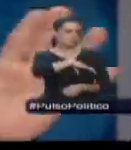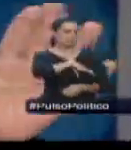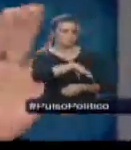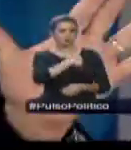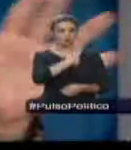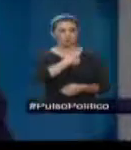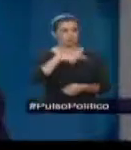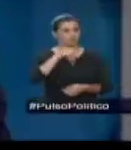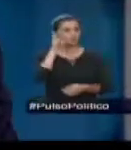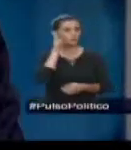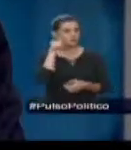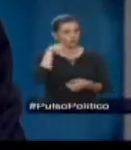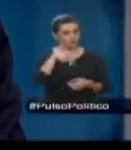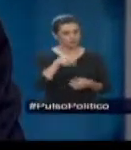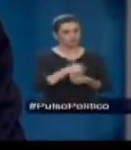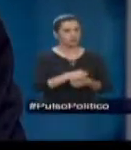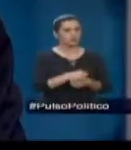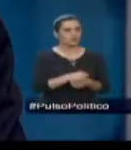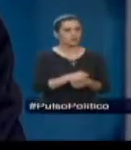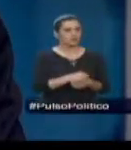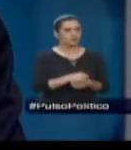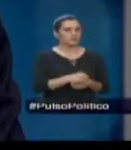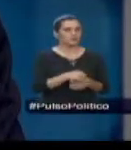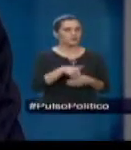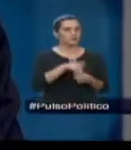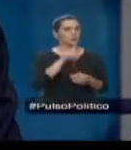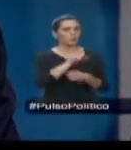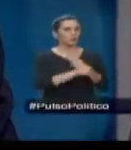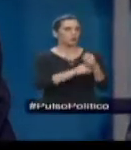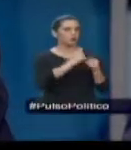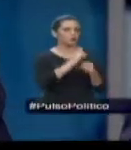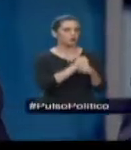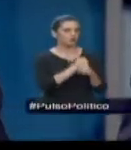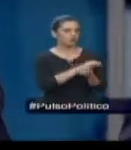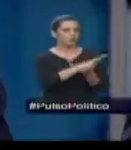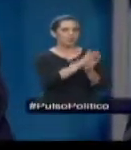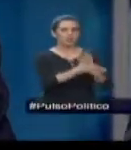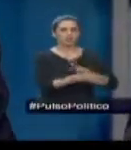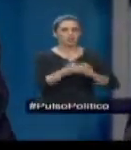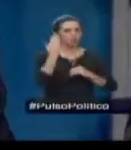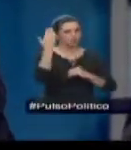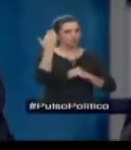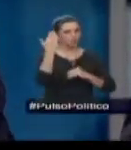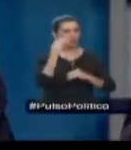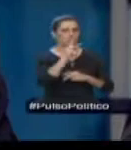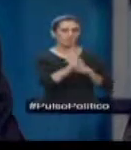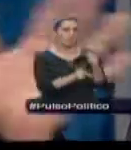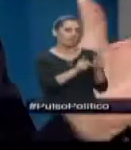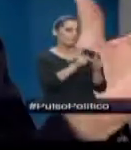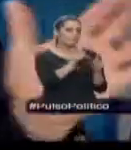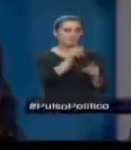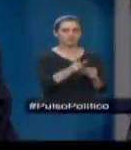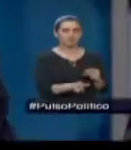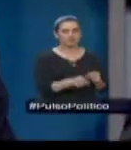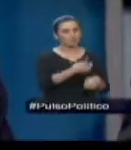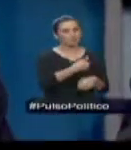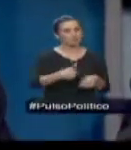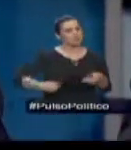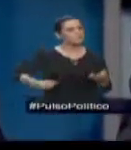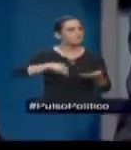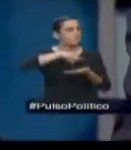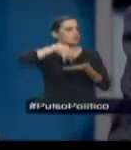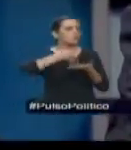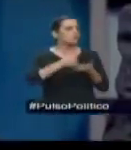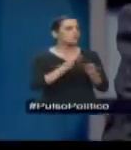uno escuchado en este debate a lo largo de un año no he escuchado a ningún alcalde a ningún prefecto a ningún presidente de una junta